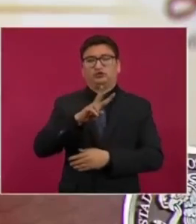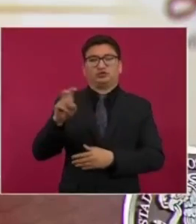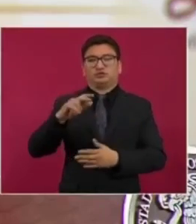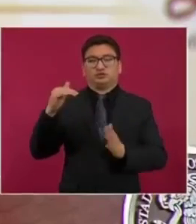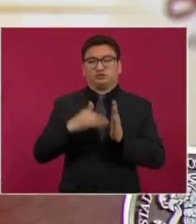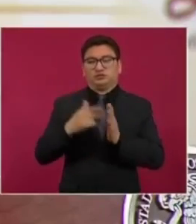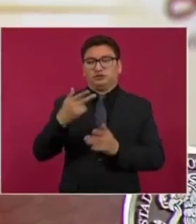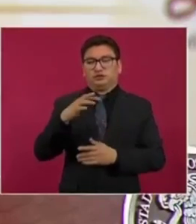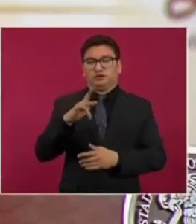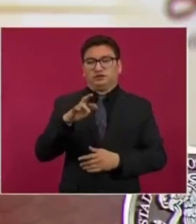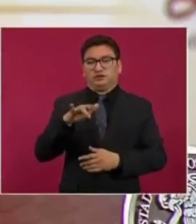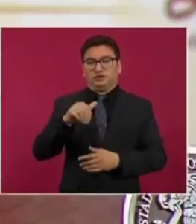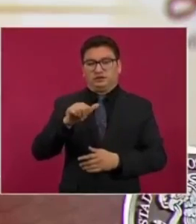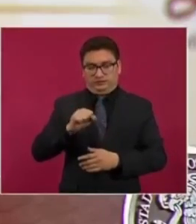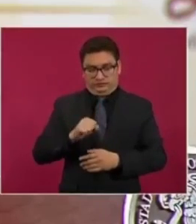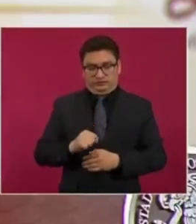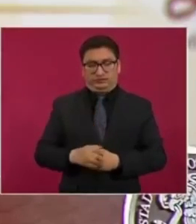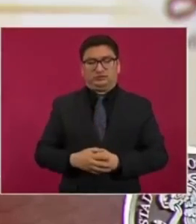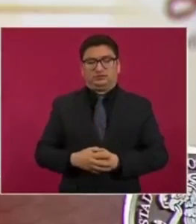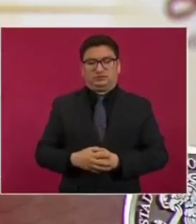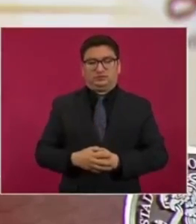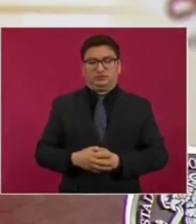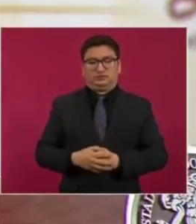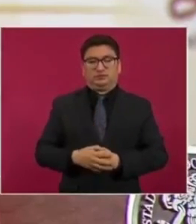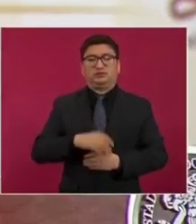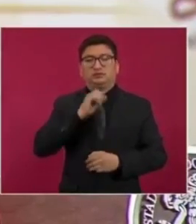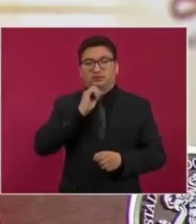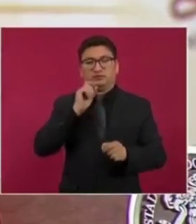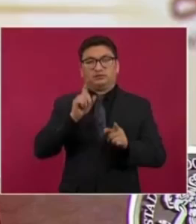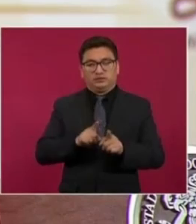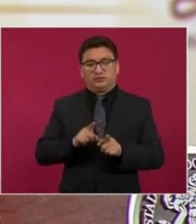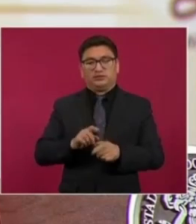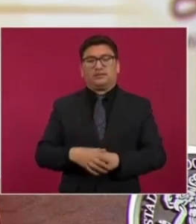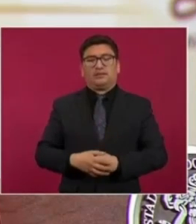200.000 hectáreas. Y se están